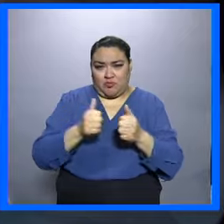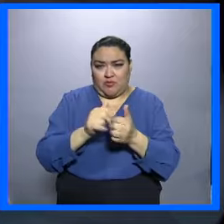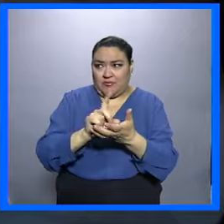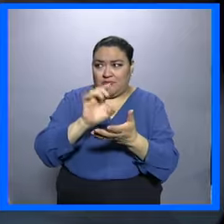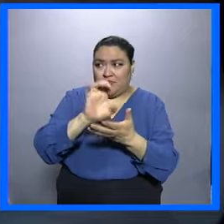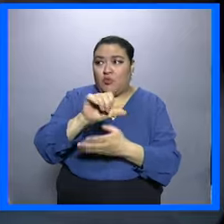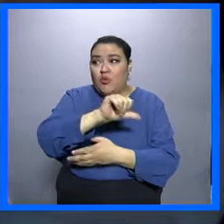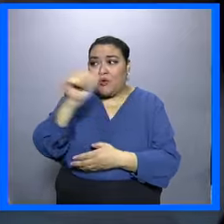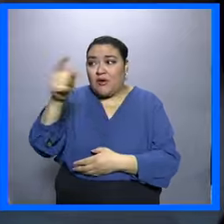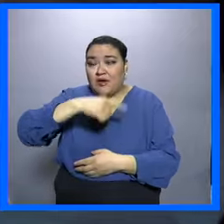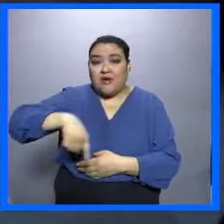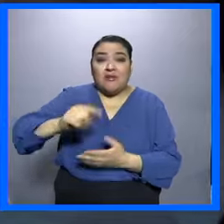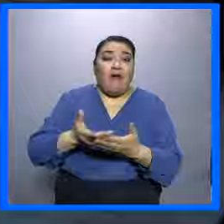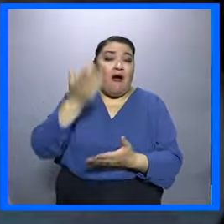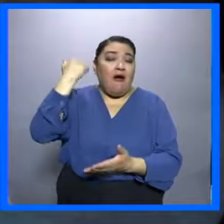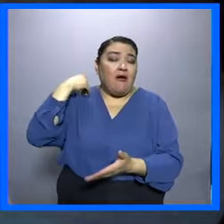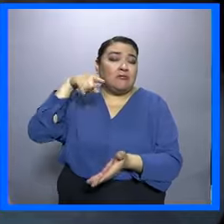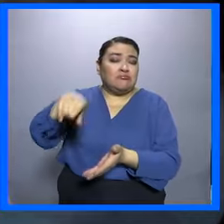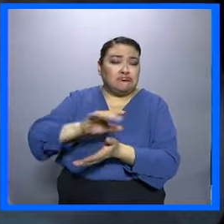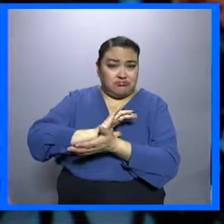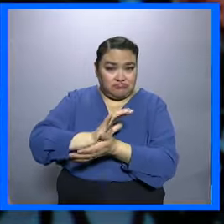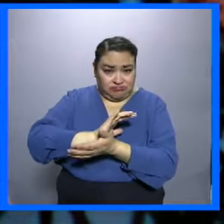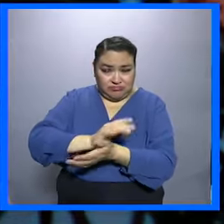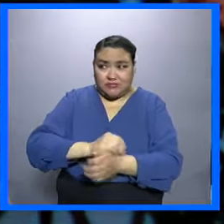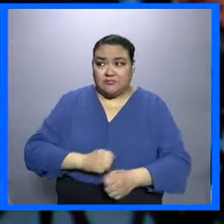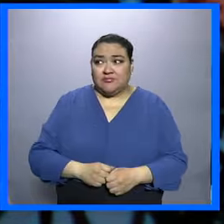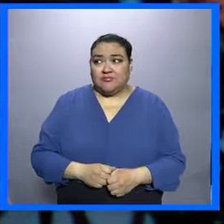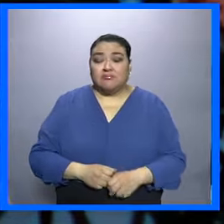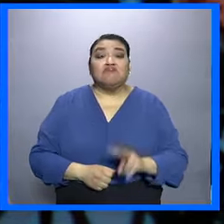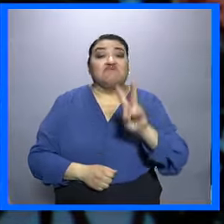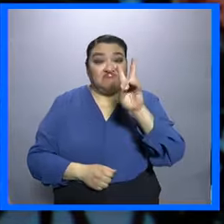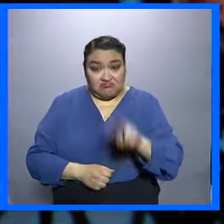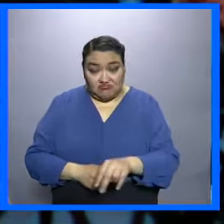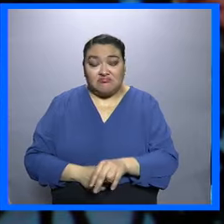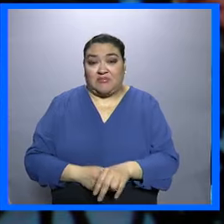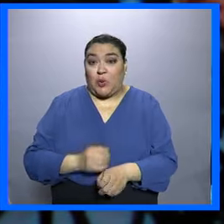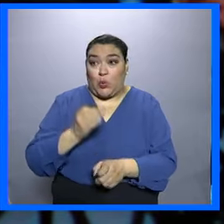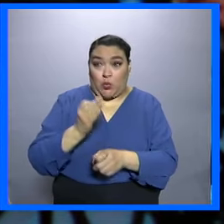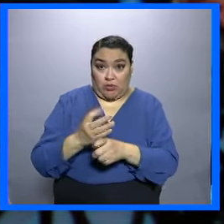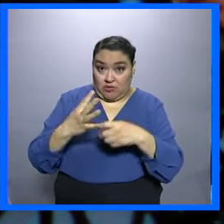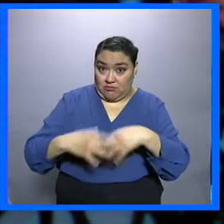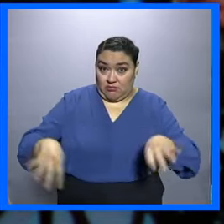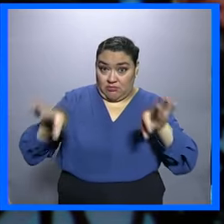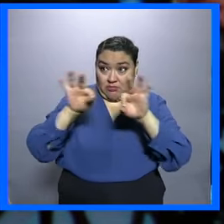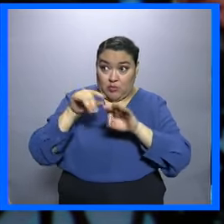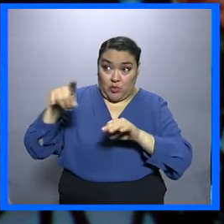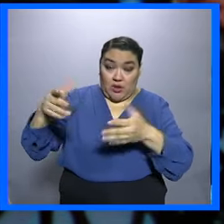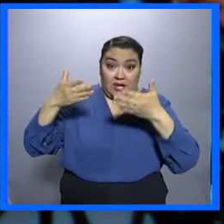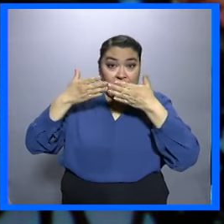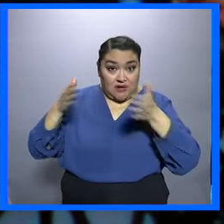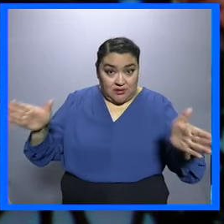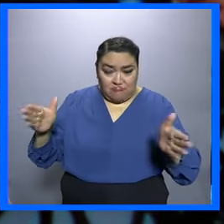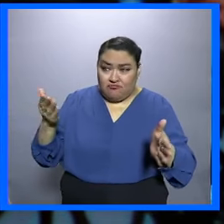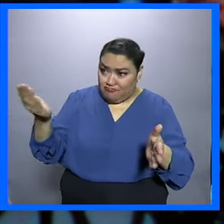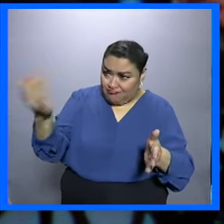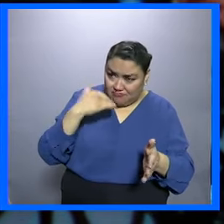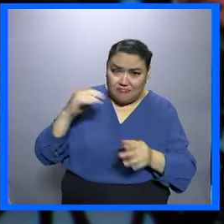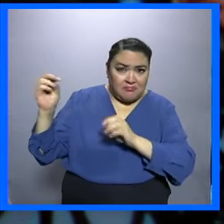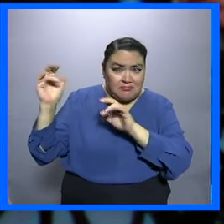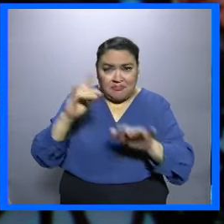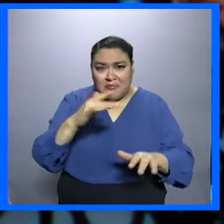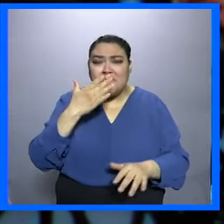que históricamente han sido discriminadas. Sin duda es un gran paso el que se haya abierto esta convocatoria. Sí, sin